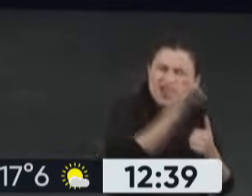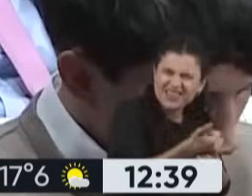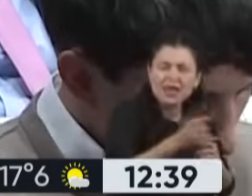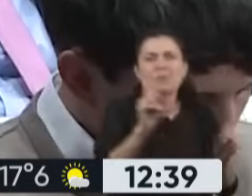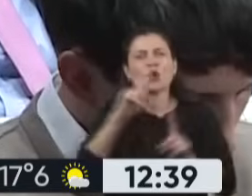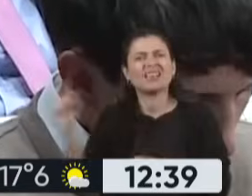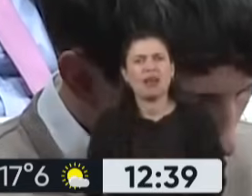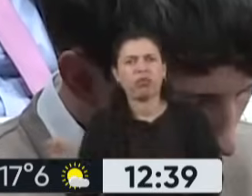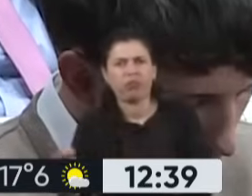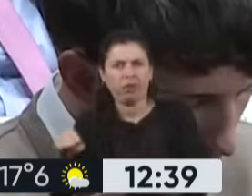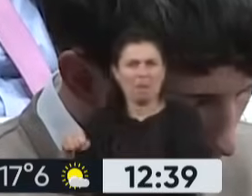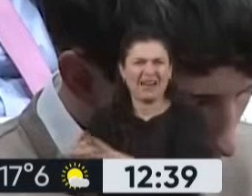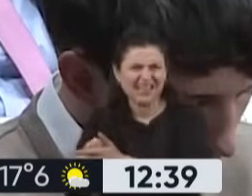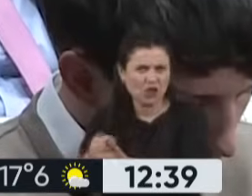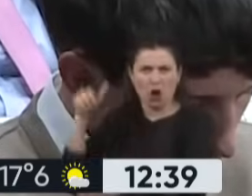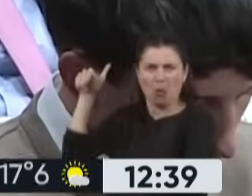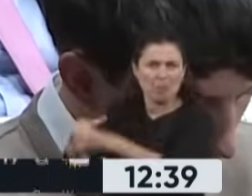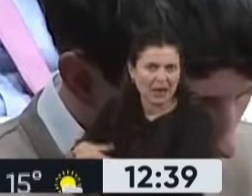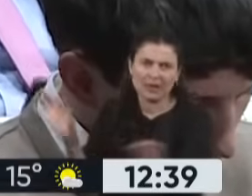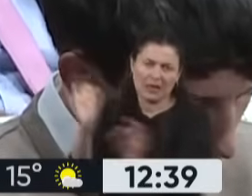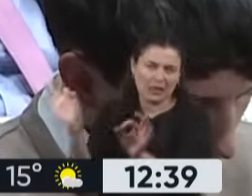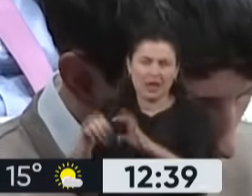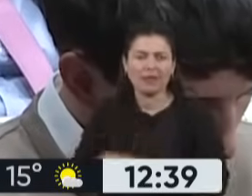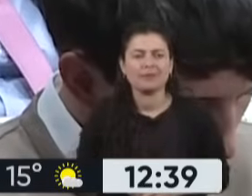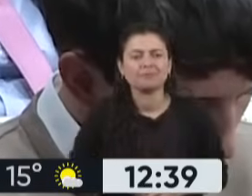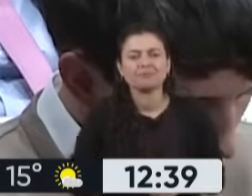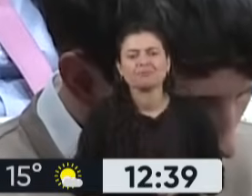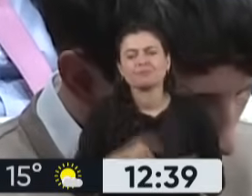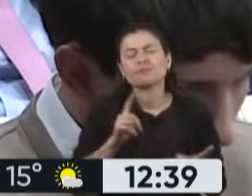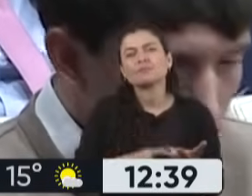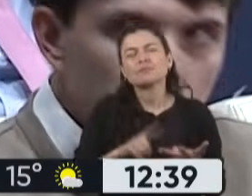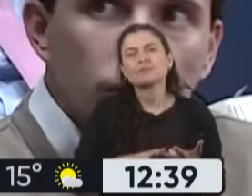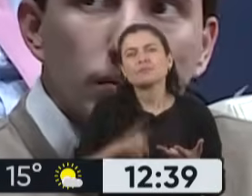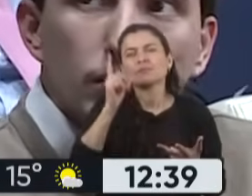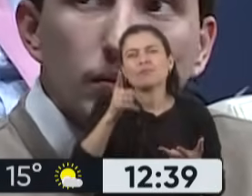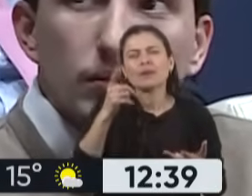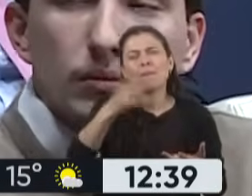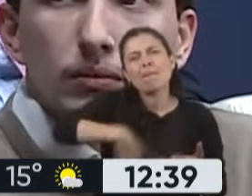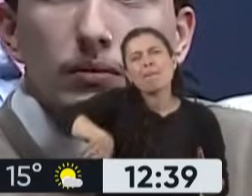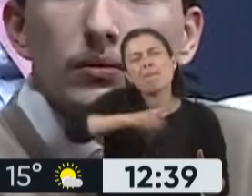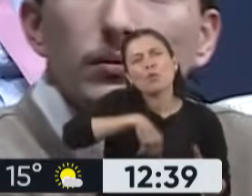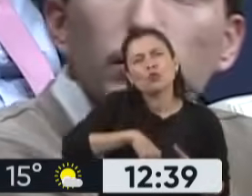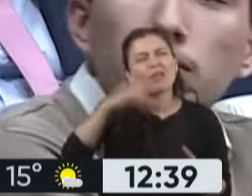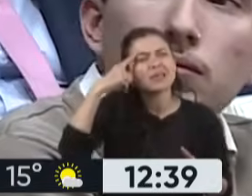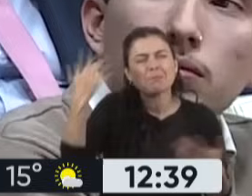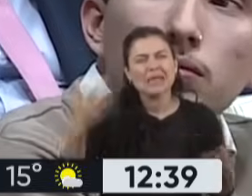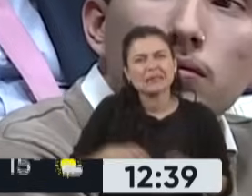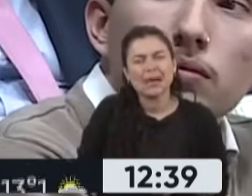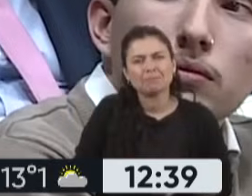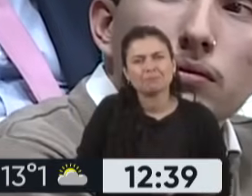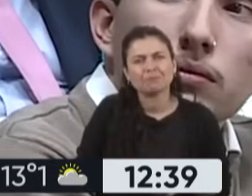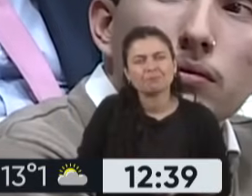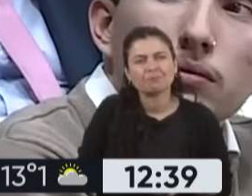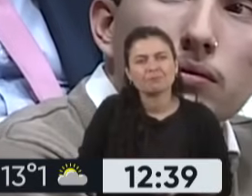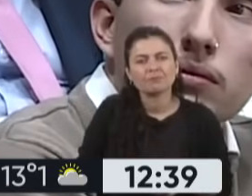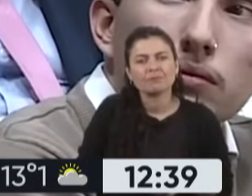Y bueno, y la pregunta que le quería hacer finalmente, y le agradezco su tiempo, una es, ¿cuánto creen que pueden lograr que ingresen, cuántos dólares creen